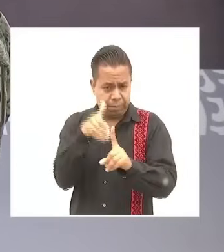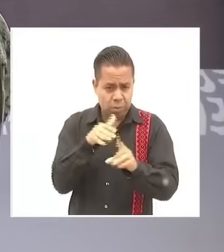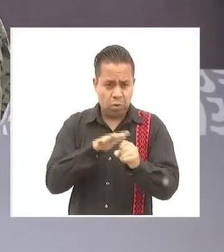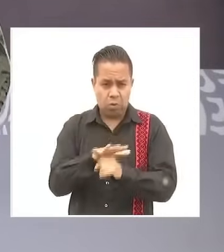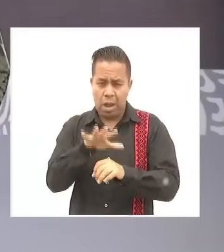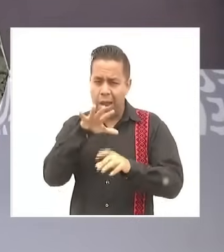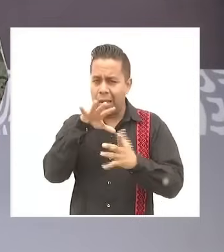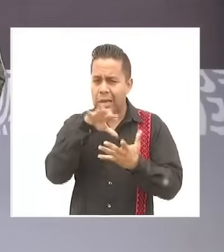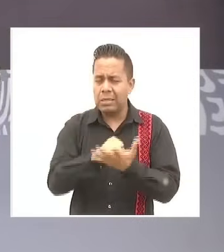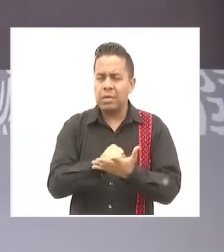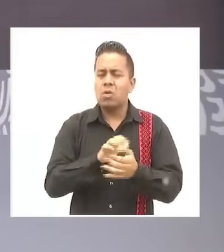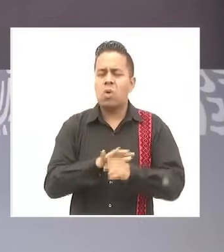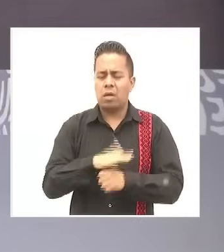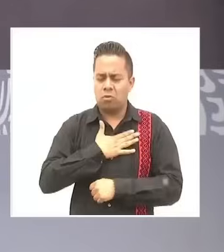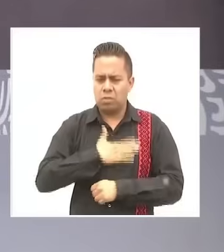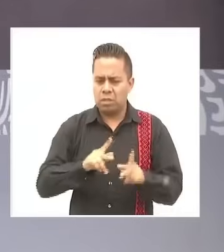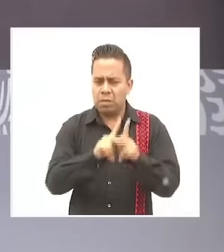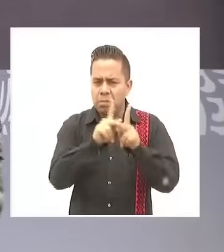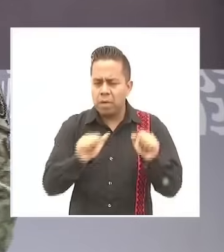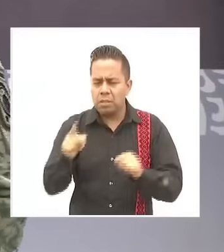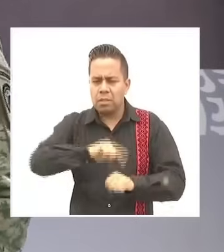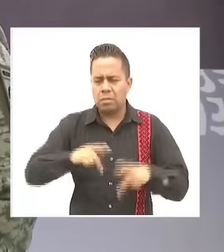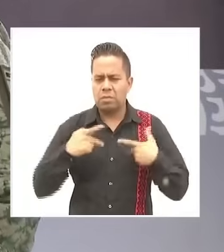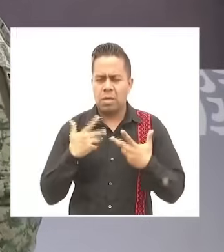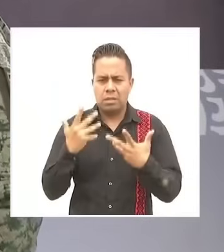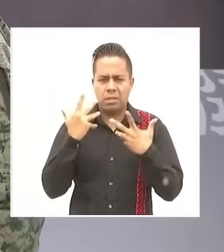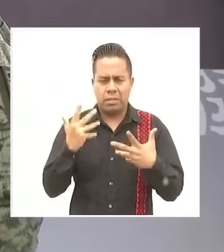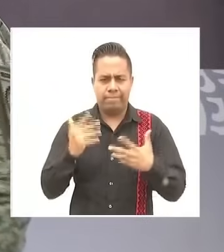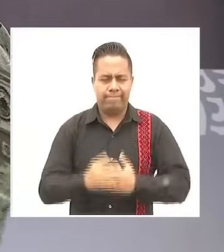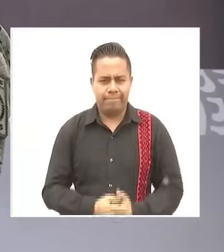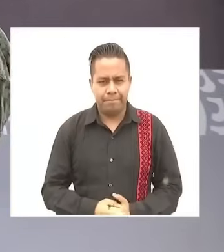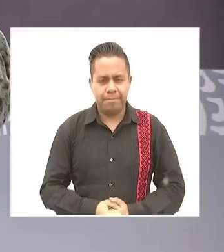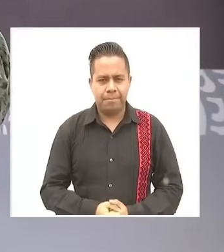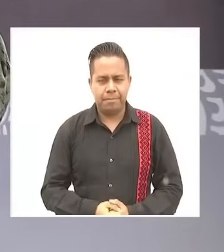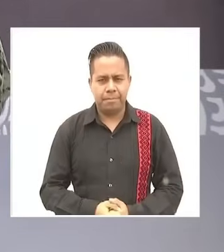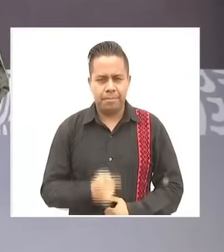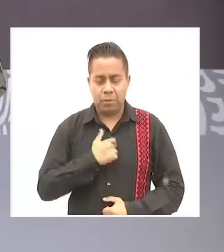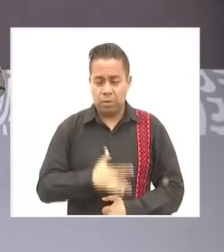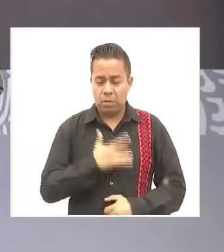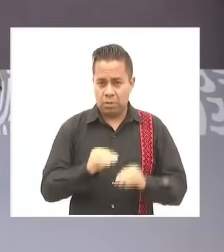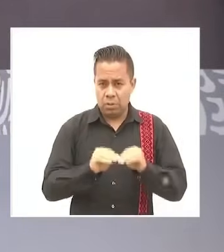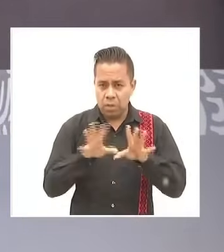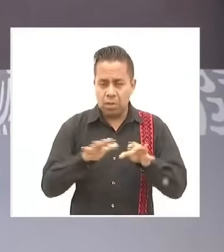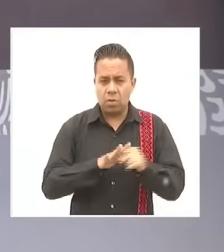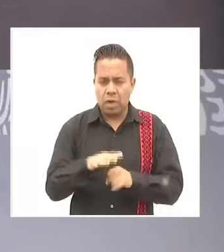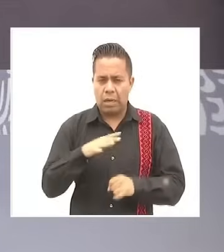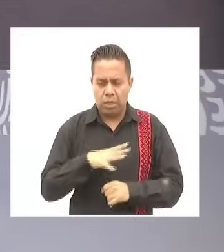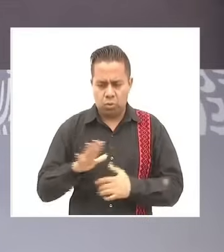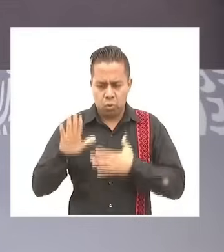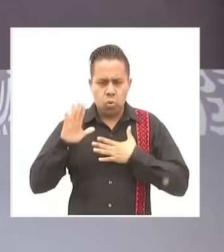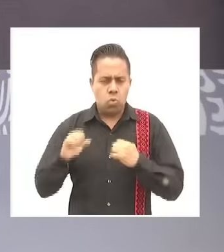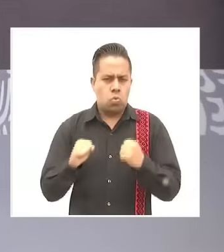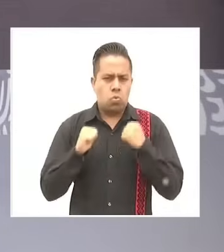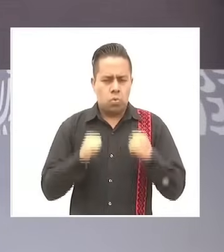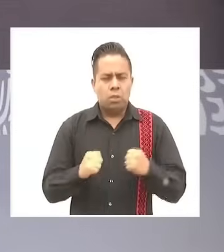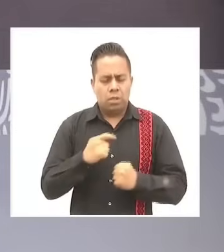la justicia y la paz que anhela la ciudadanía. Nos queda claro el elevado compromiso